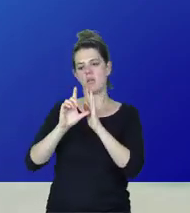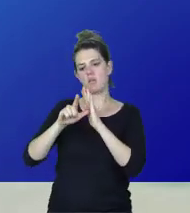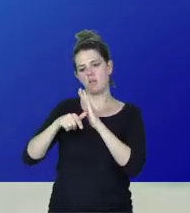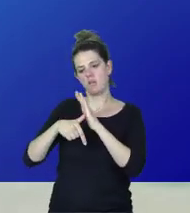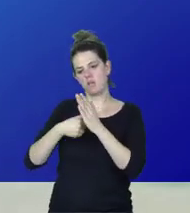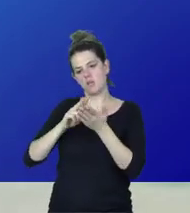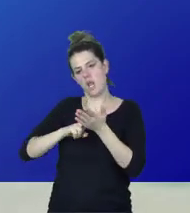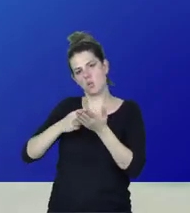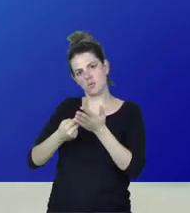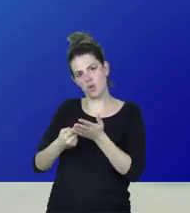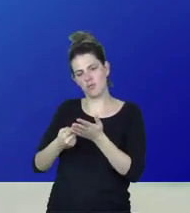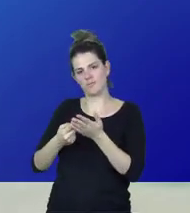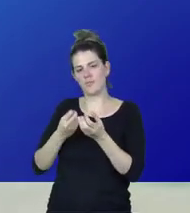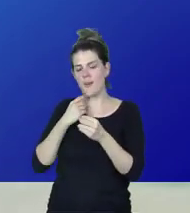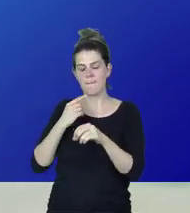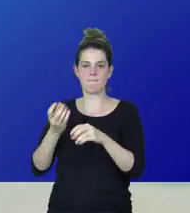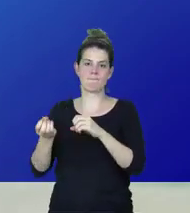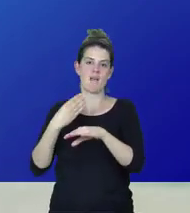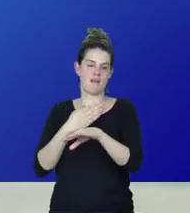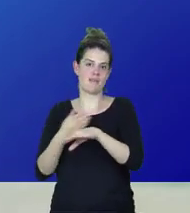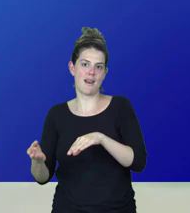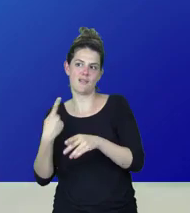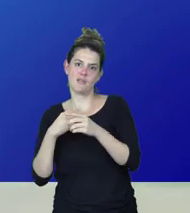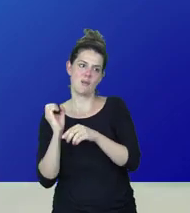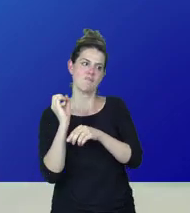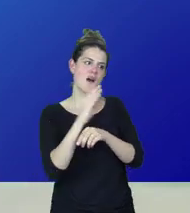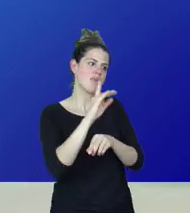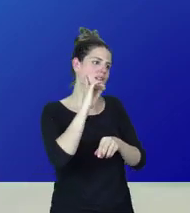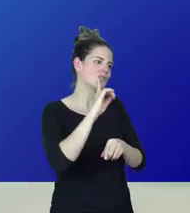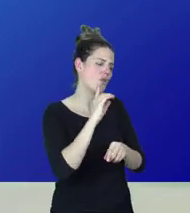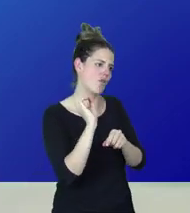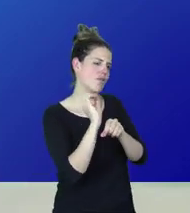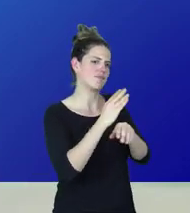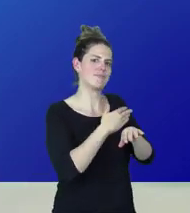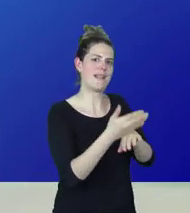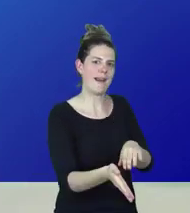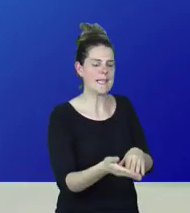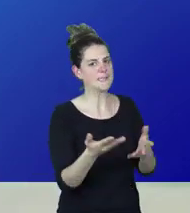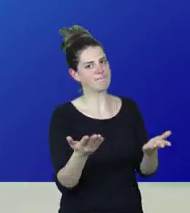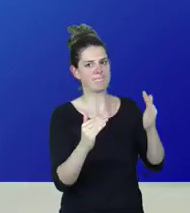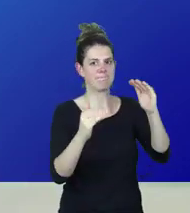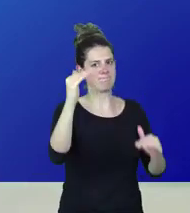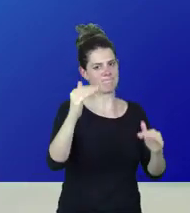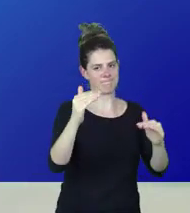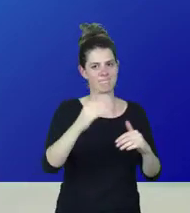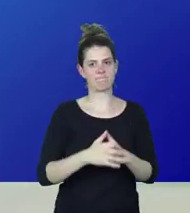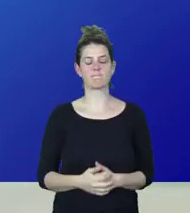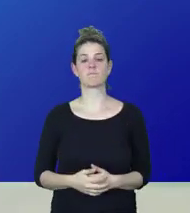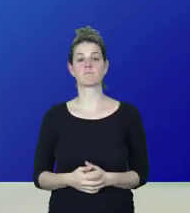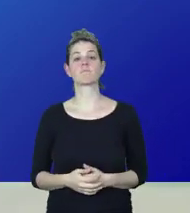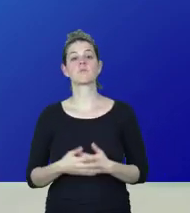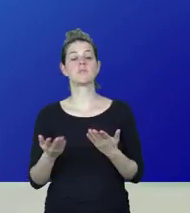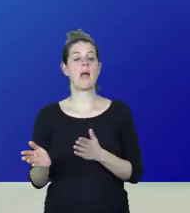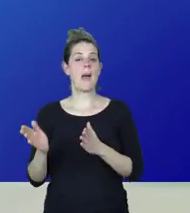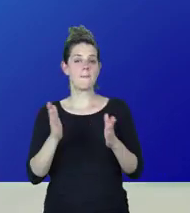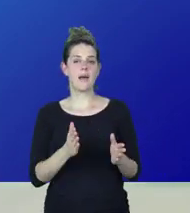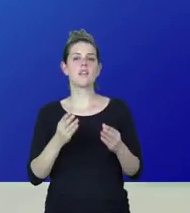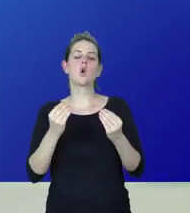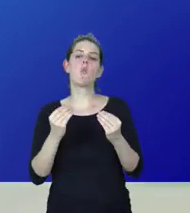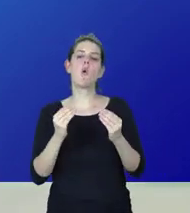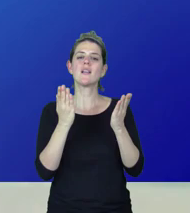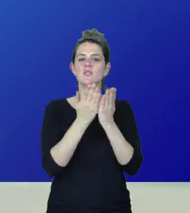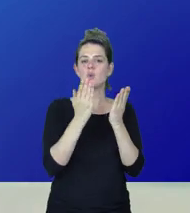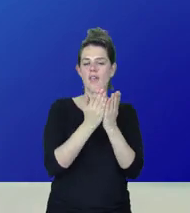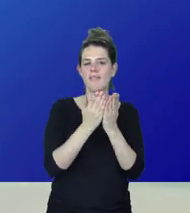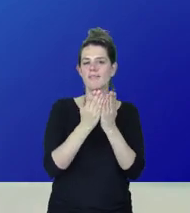cosas más a pensar en esto de cómo se genera el vínculo, ¿no? De cómo el estudiante se relaciona con la institución y